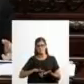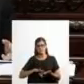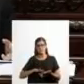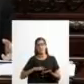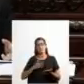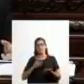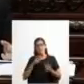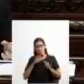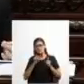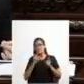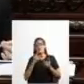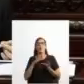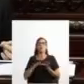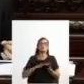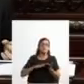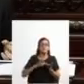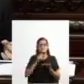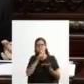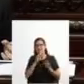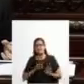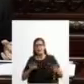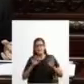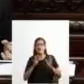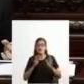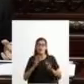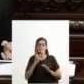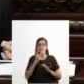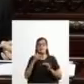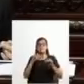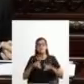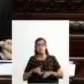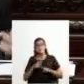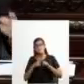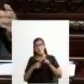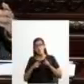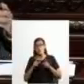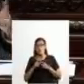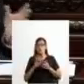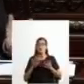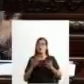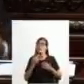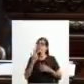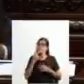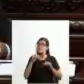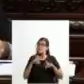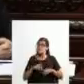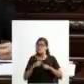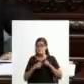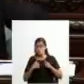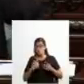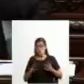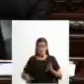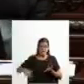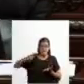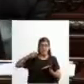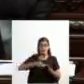Se me van a decir con eso no arreglamos nada. Sí, son unos 3 millones y medio de dólares más o menos. uy, 3 millones y medio la mitad de lo que estamos